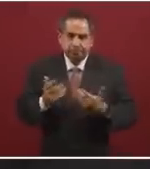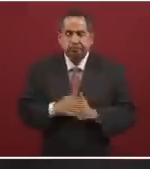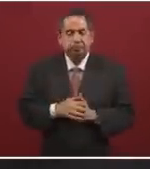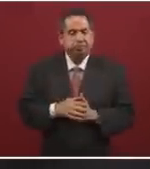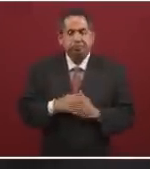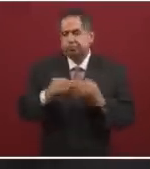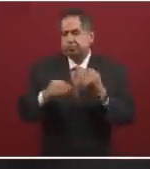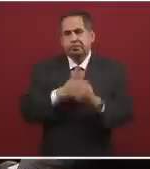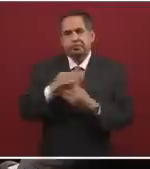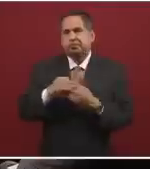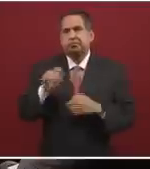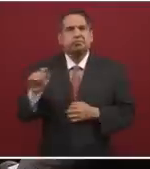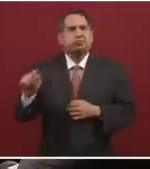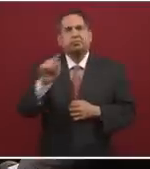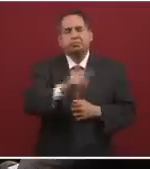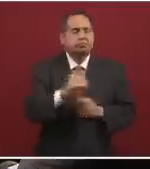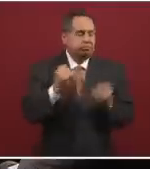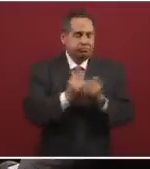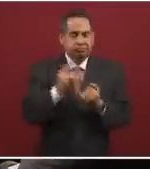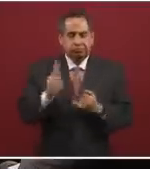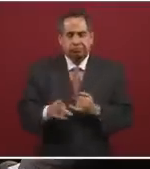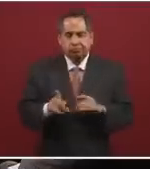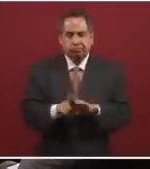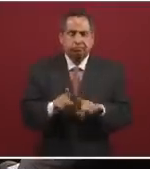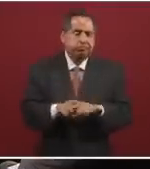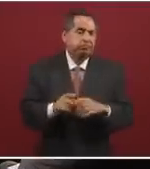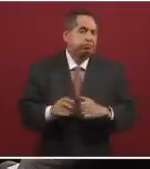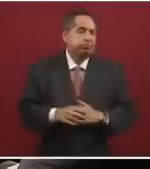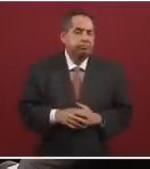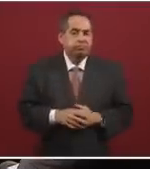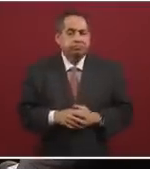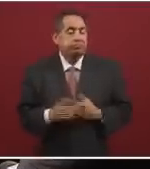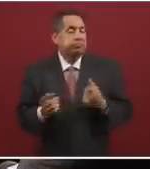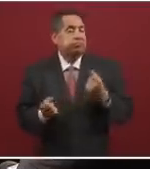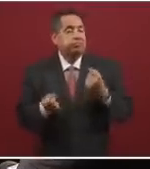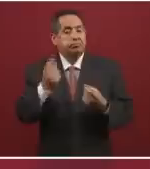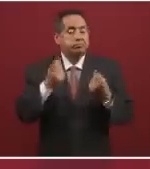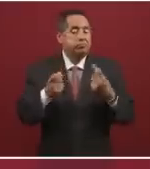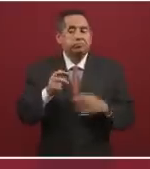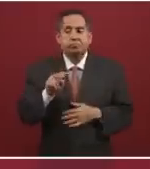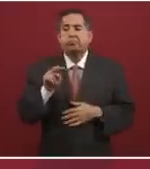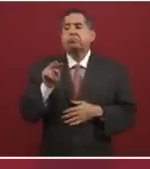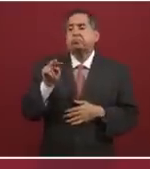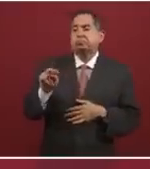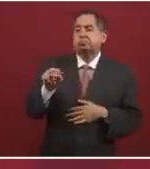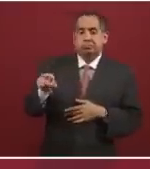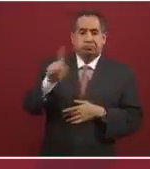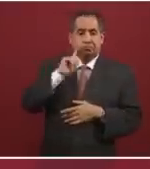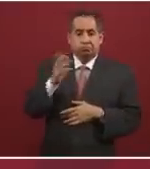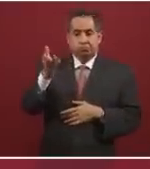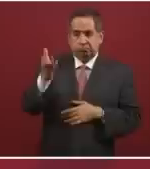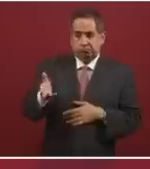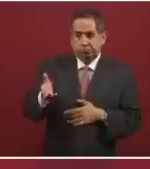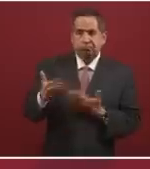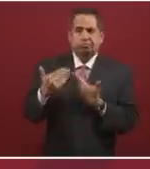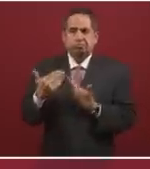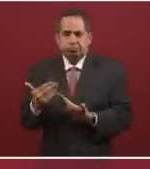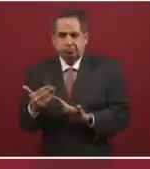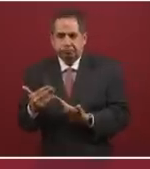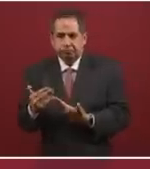en todo, hay quienes seguramente ven a esta señora bien,